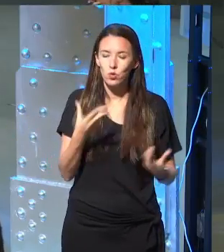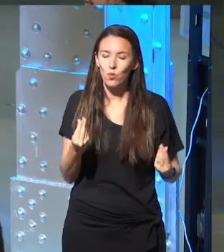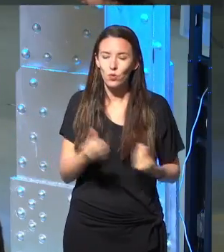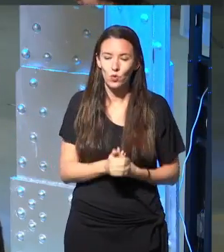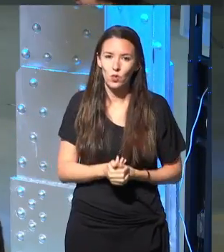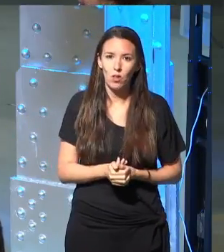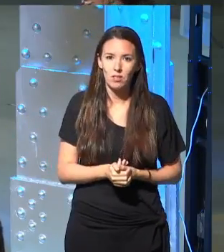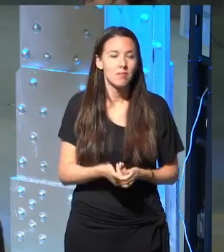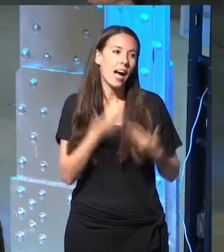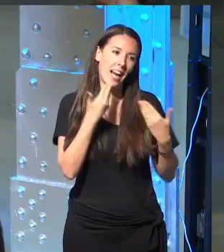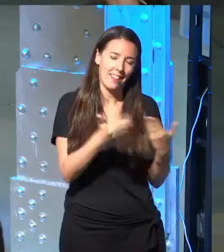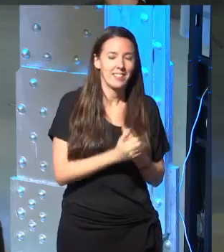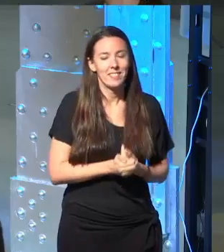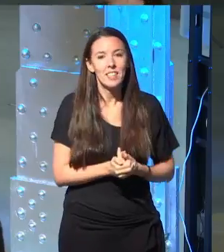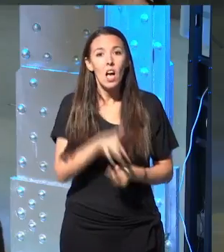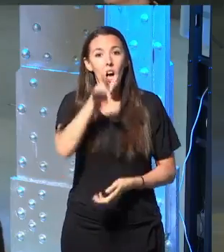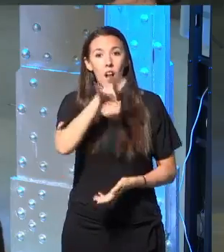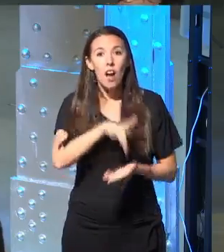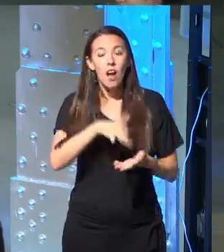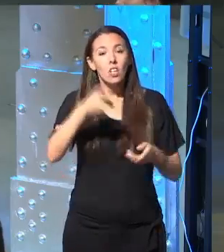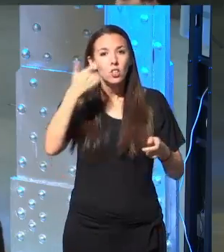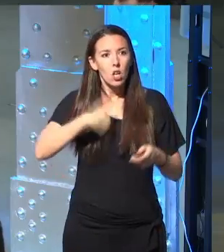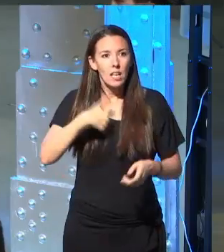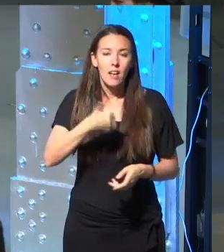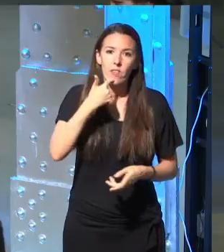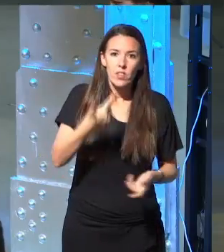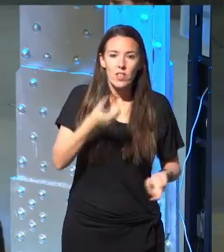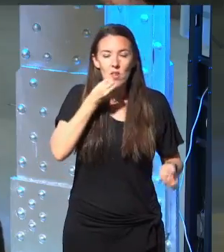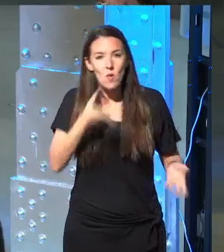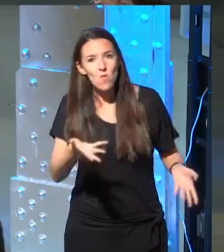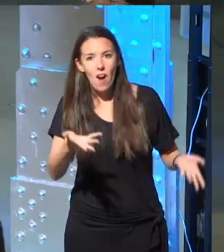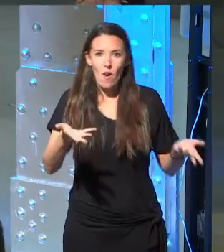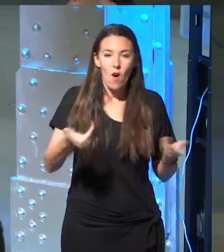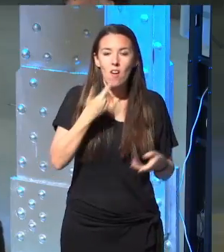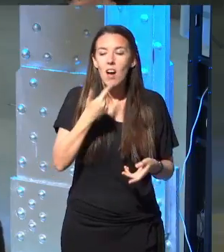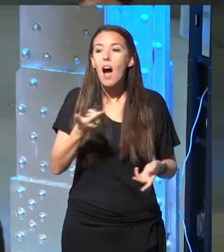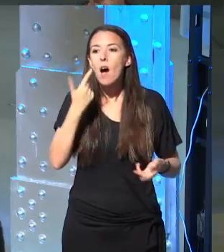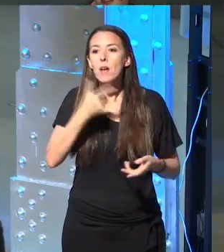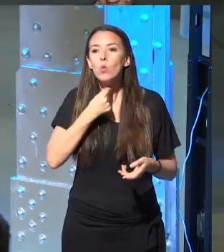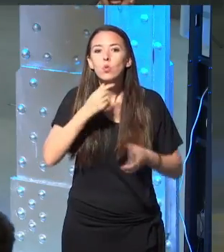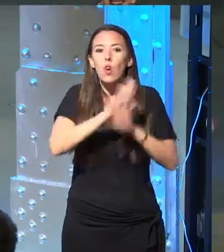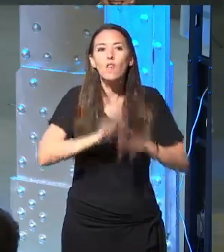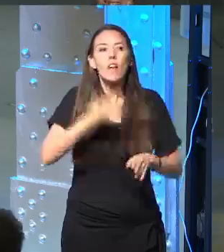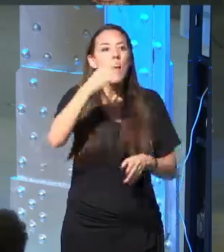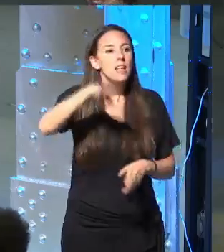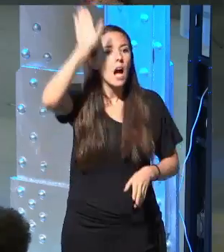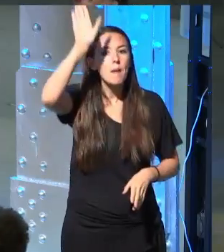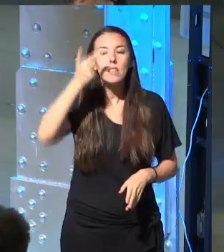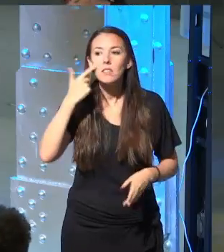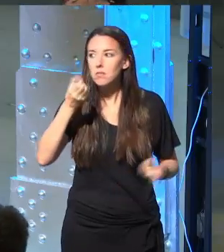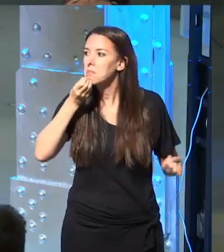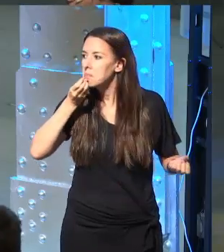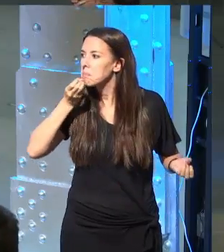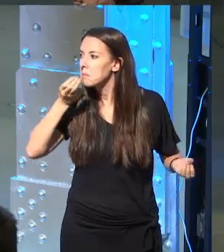final. Gracias. O sea, yo cuando estabas en el bucle ya estaba diciendo, bueno. ¿A quién le gustó el final? Levantad la mano. Ah, bueno, bueno, está bien, está